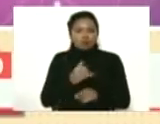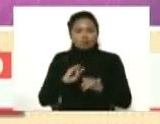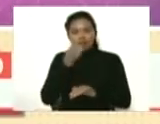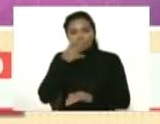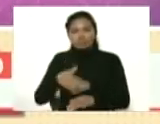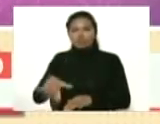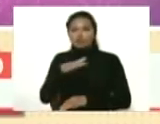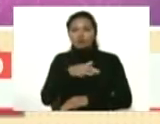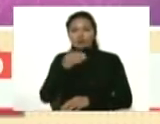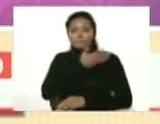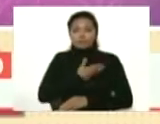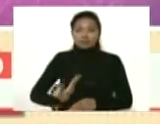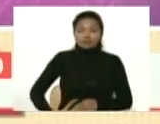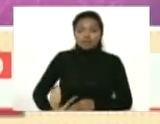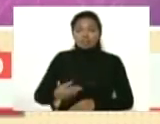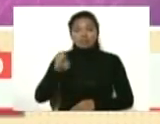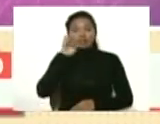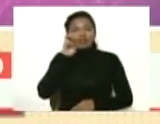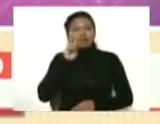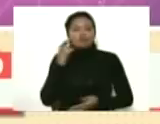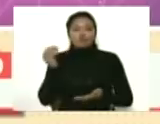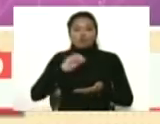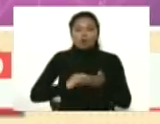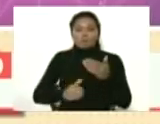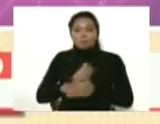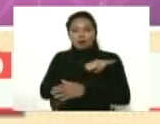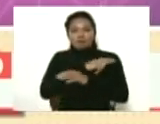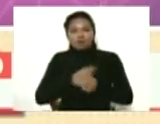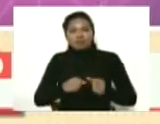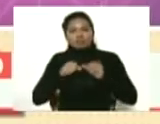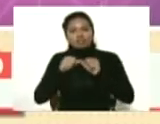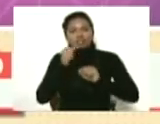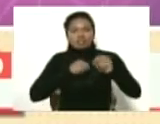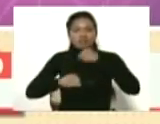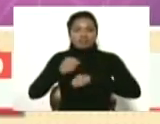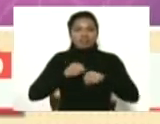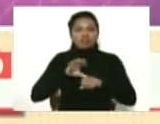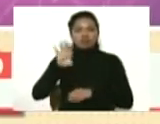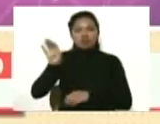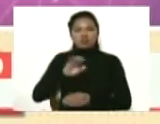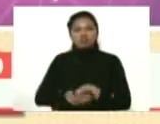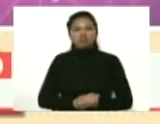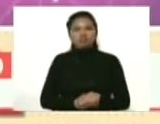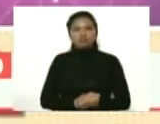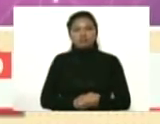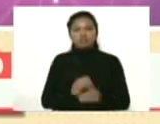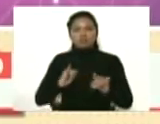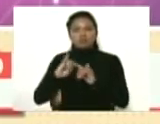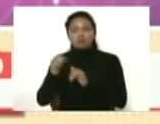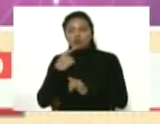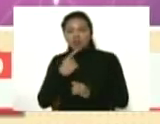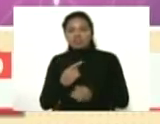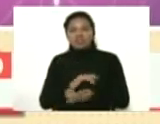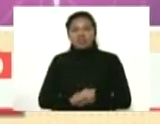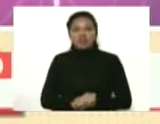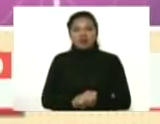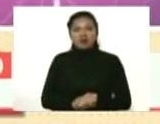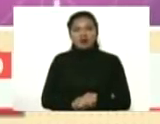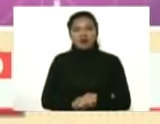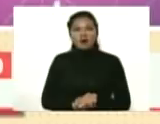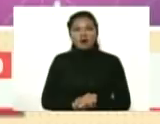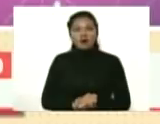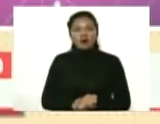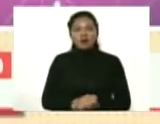pueblo, el presidente Evo Morales regresará más fuerte para seguir defendiendo su nación, tal como le dijo Tupac